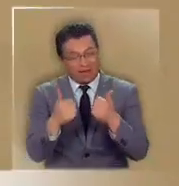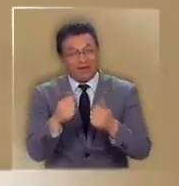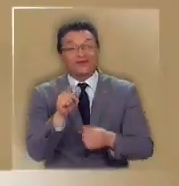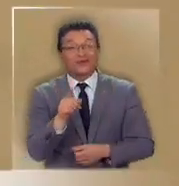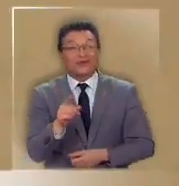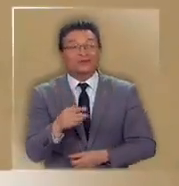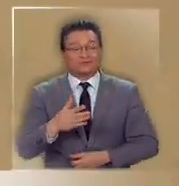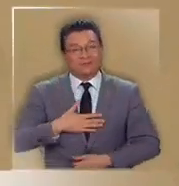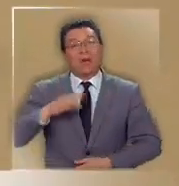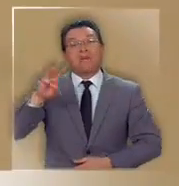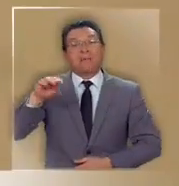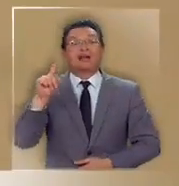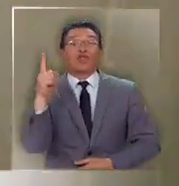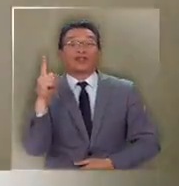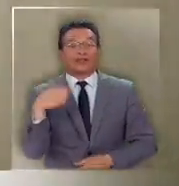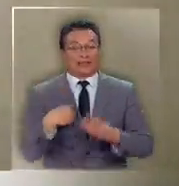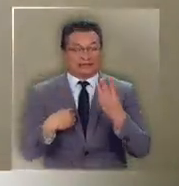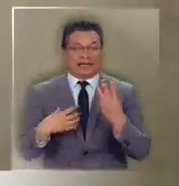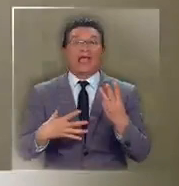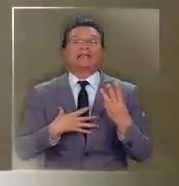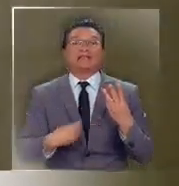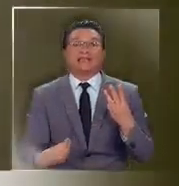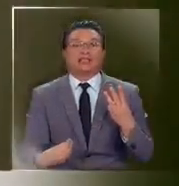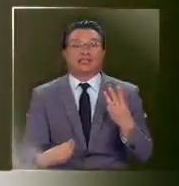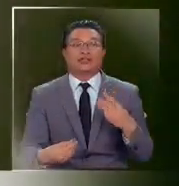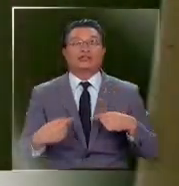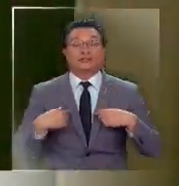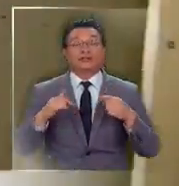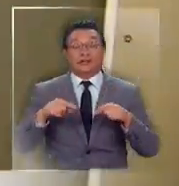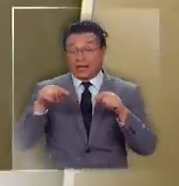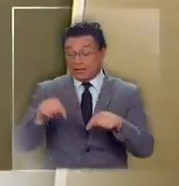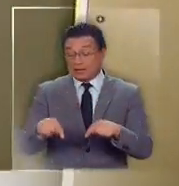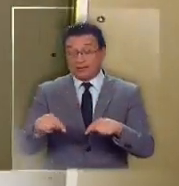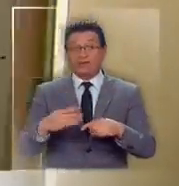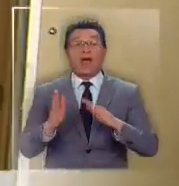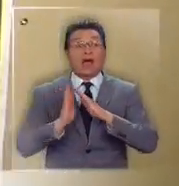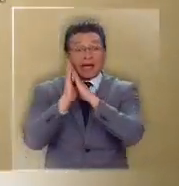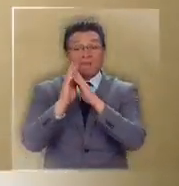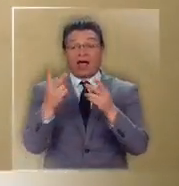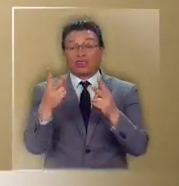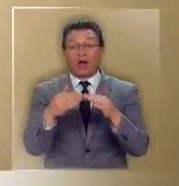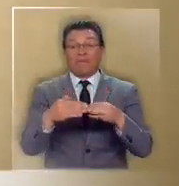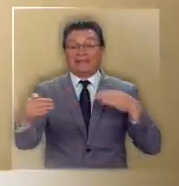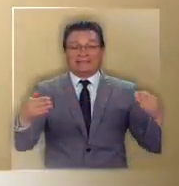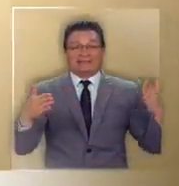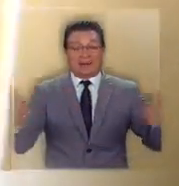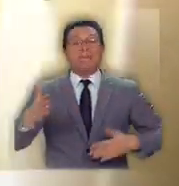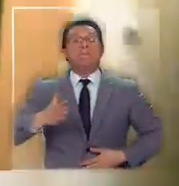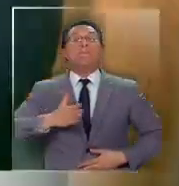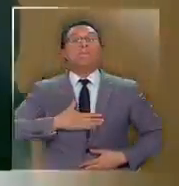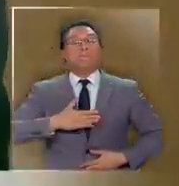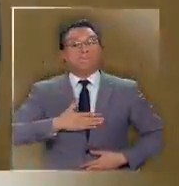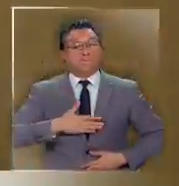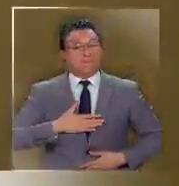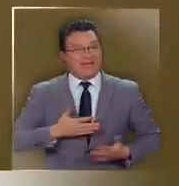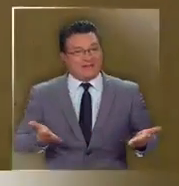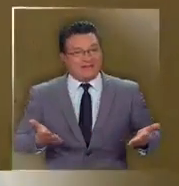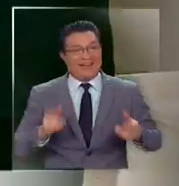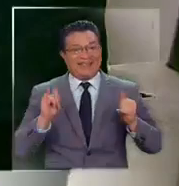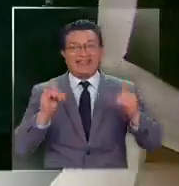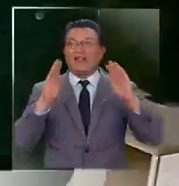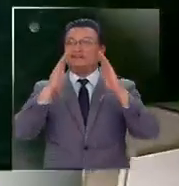Sí, mamá soltera, 3 hijos. Y acá, la cama de 2 plazas aquí en mi dormitorio y el